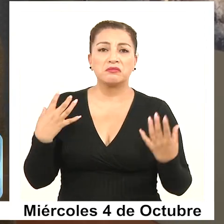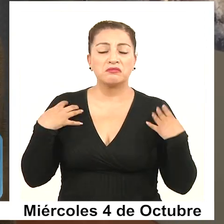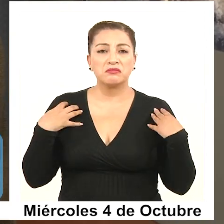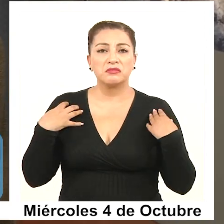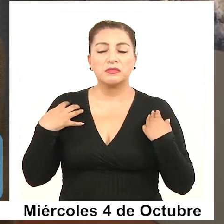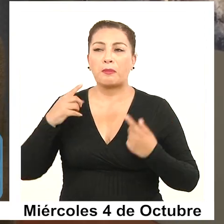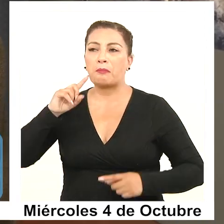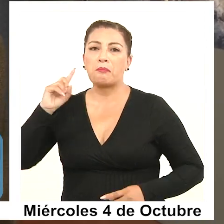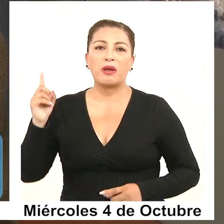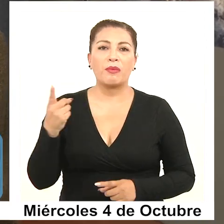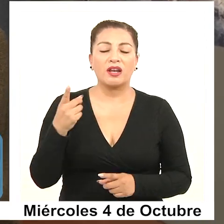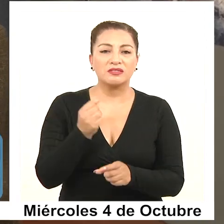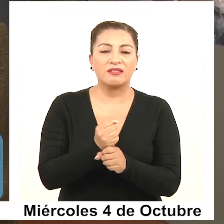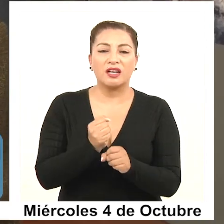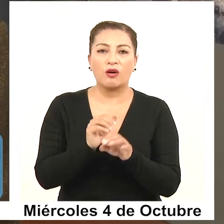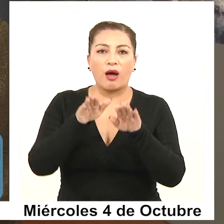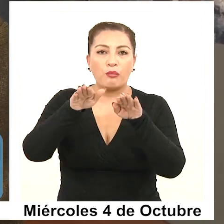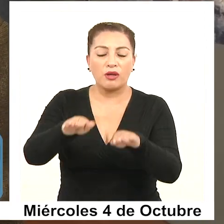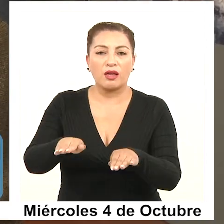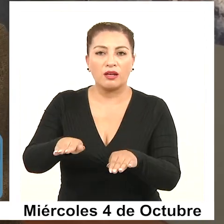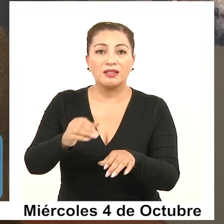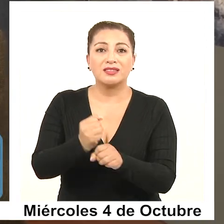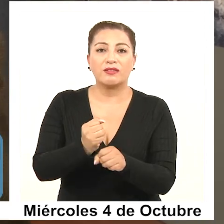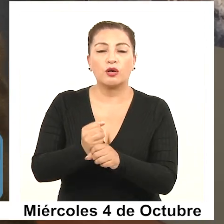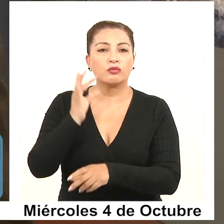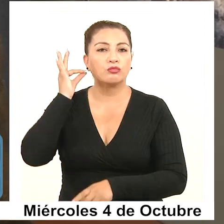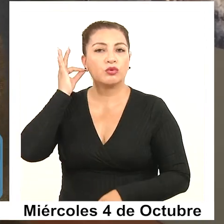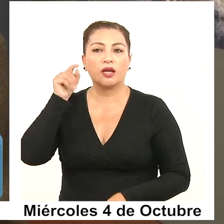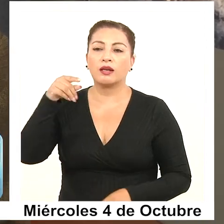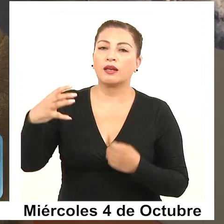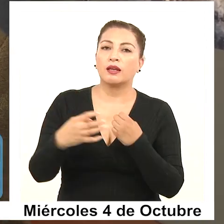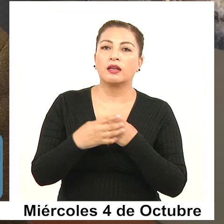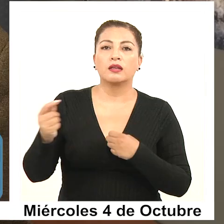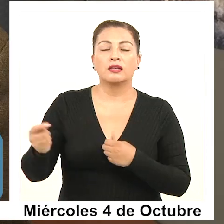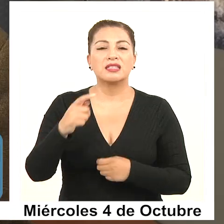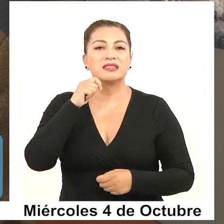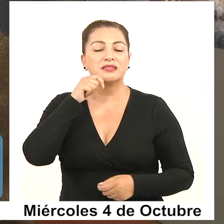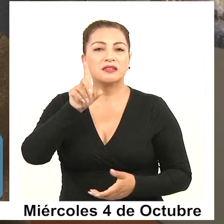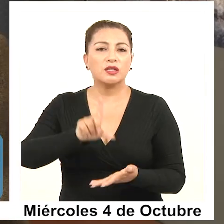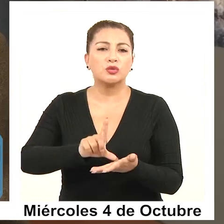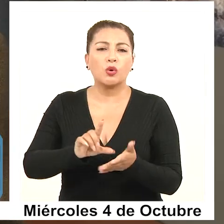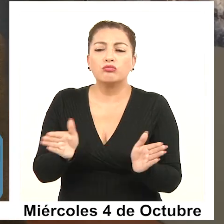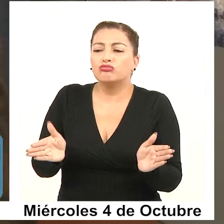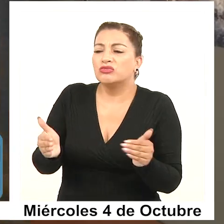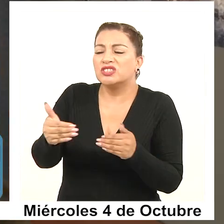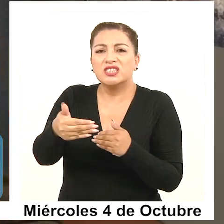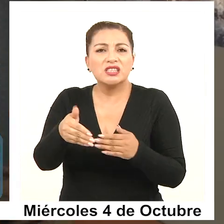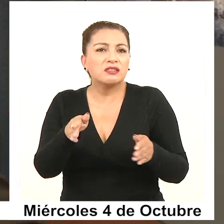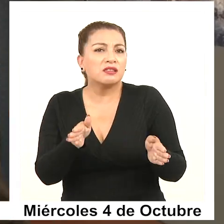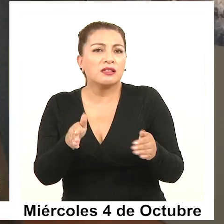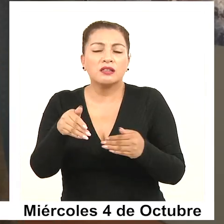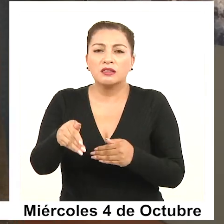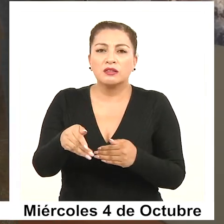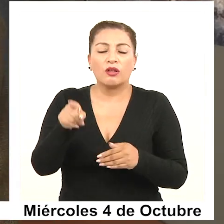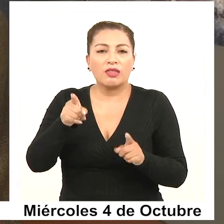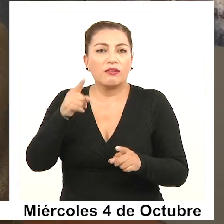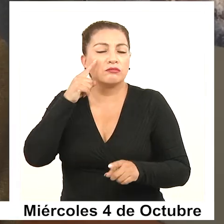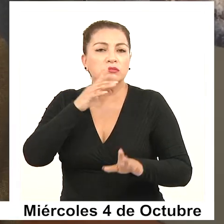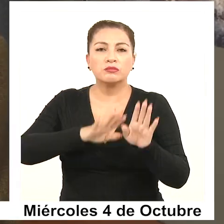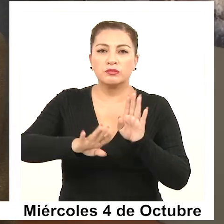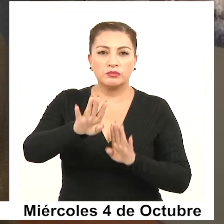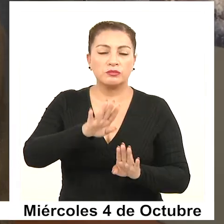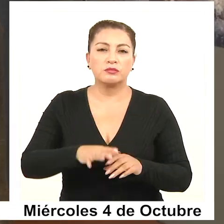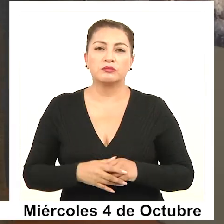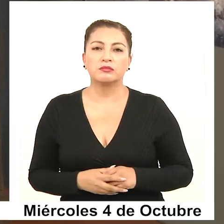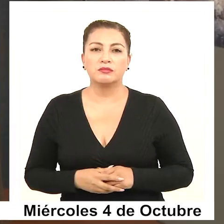ha hecho Raquel en la región y que en esta región hay mucho más que proteger. Este es un área pequeñita, uno ve los tilanciales por ejemplo que son